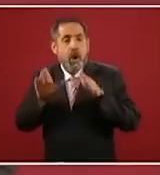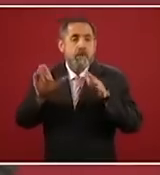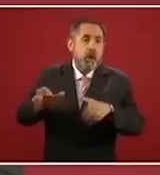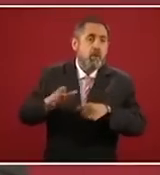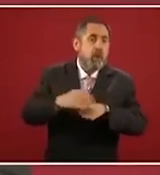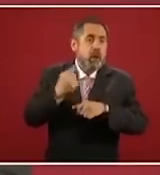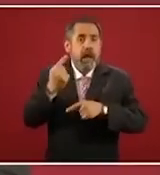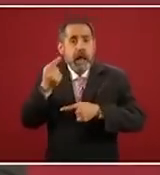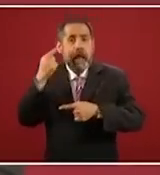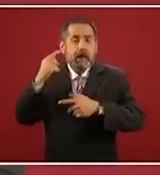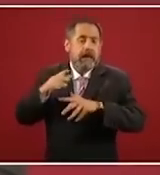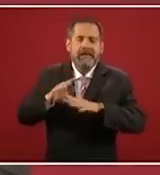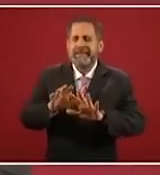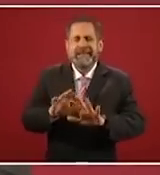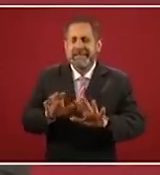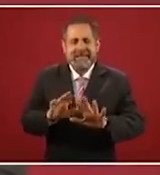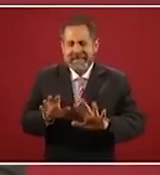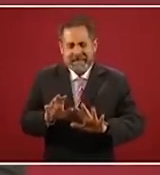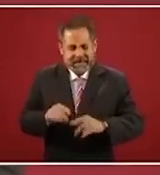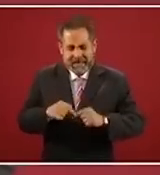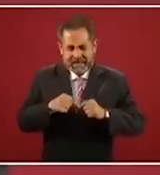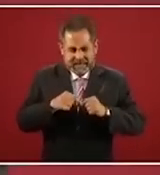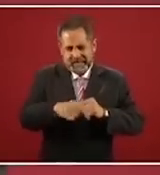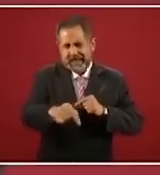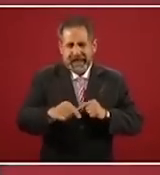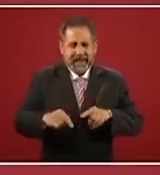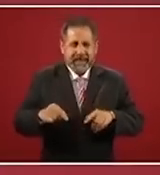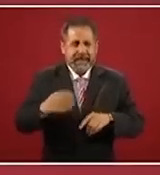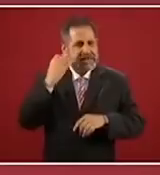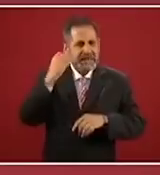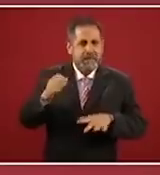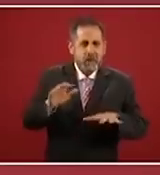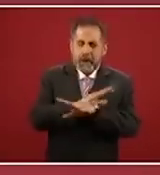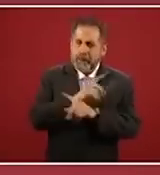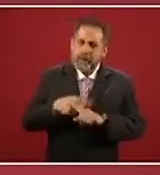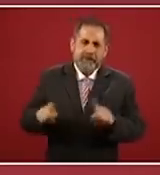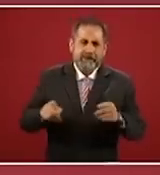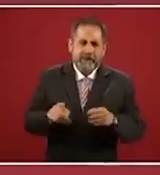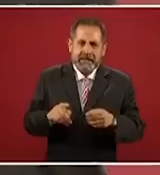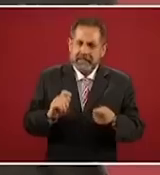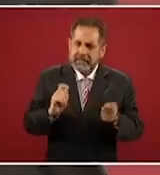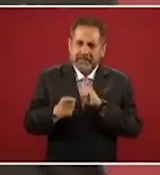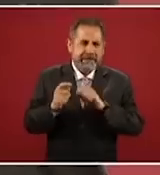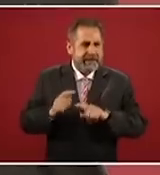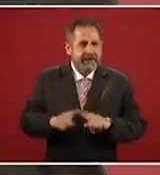sino partiendo de que son otros tiempos,